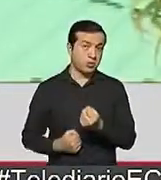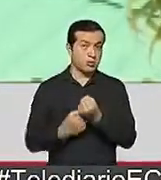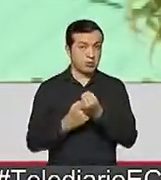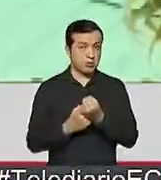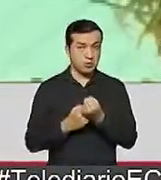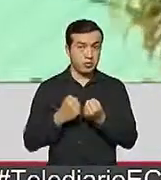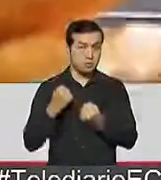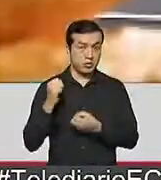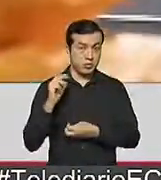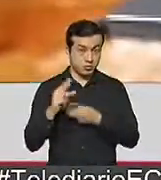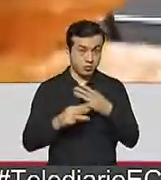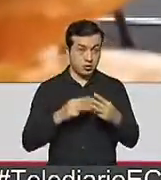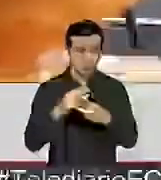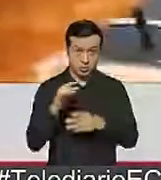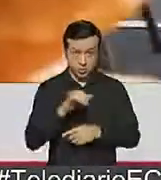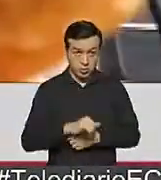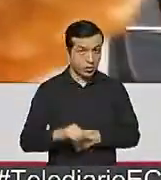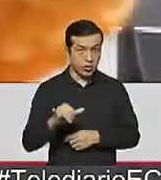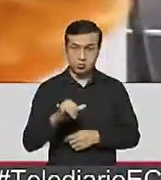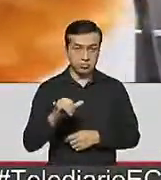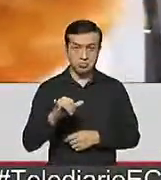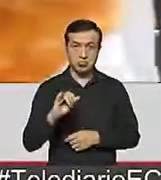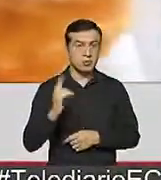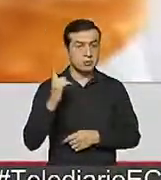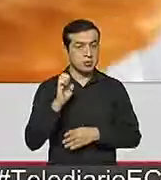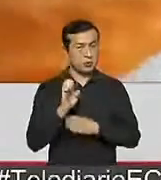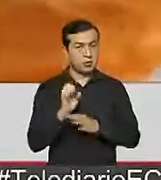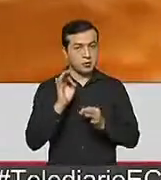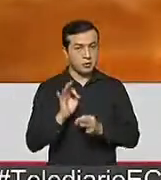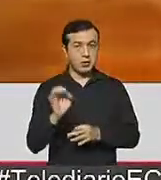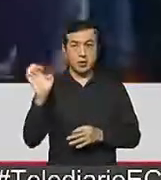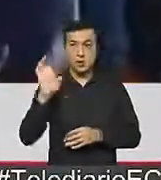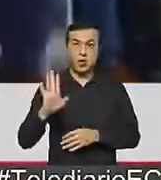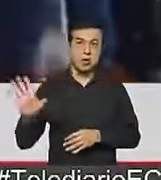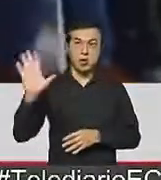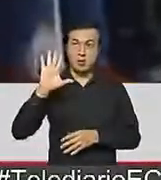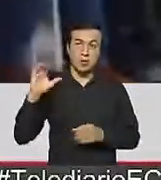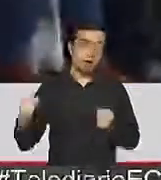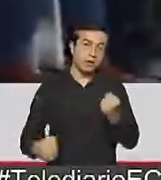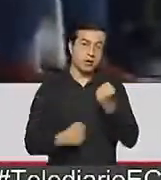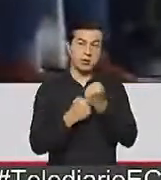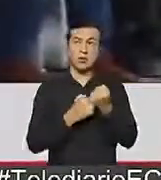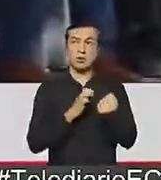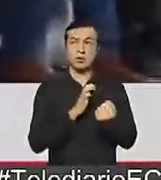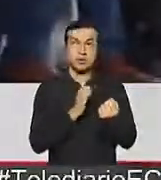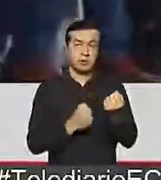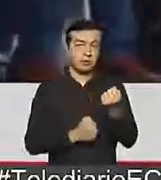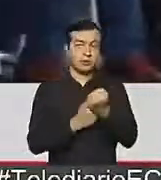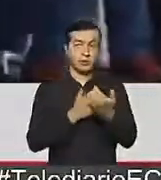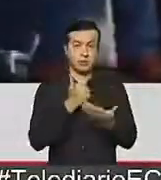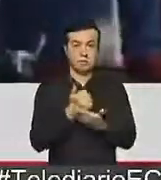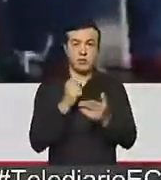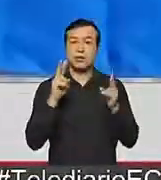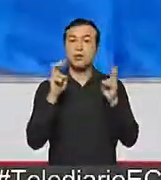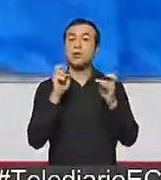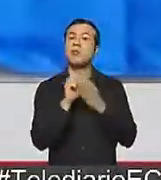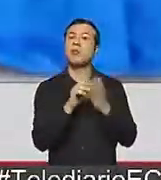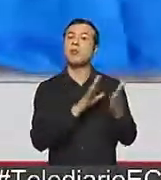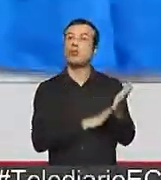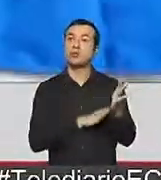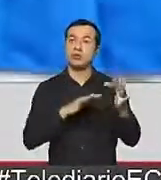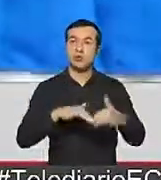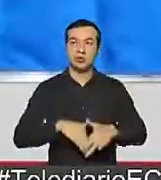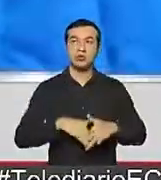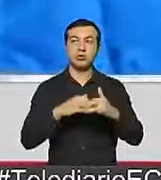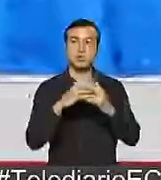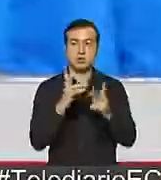así en todo el mundo. Desde la Unión Europea se ejerce una colaboración con asistencia técnica internacional en el marco del proyecto de